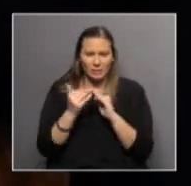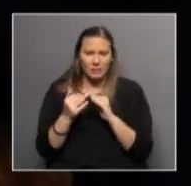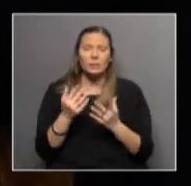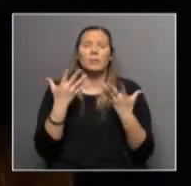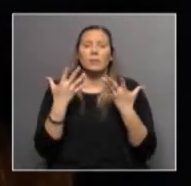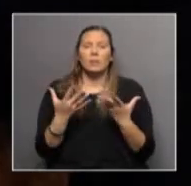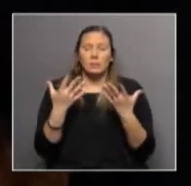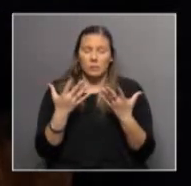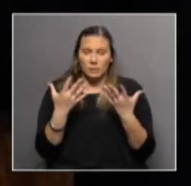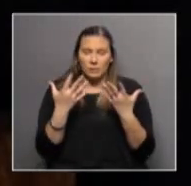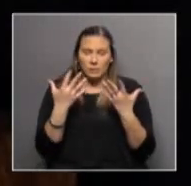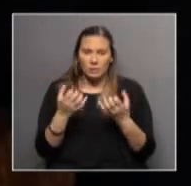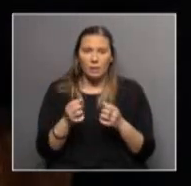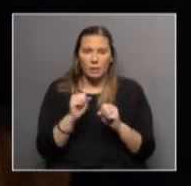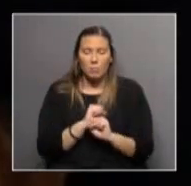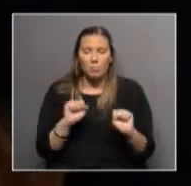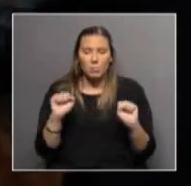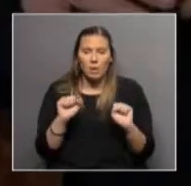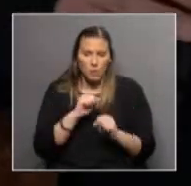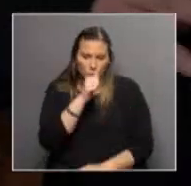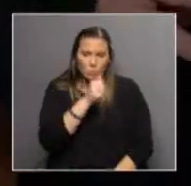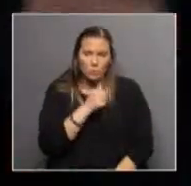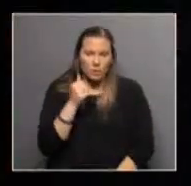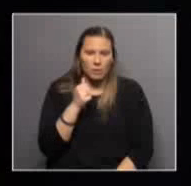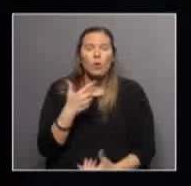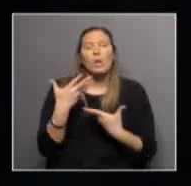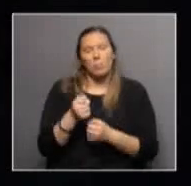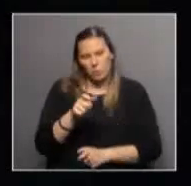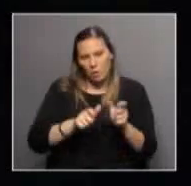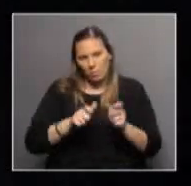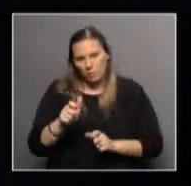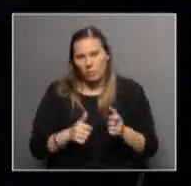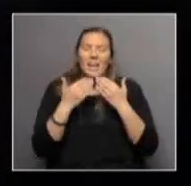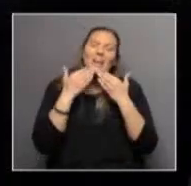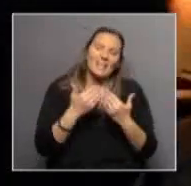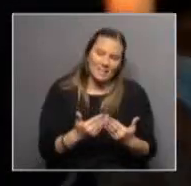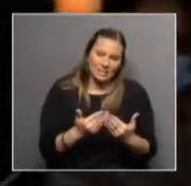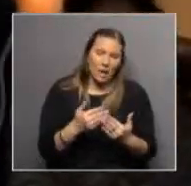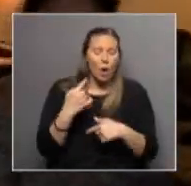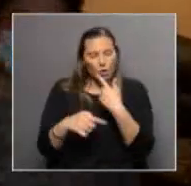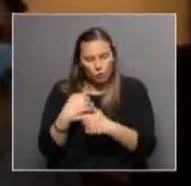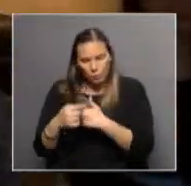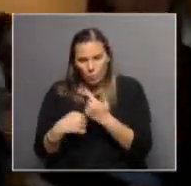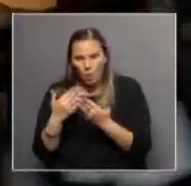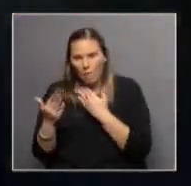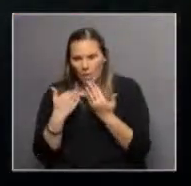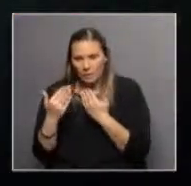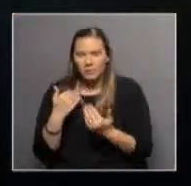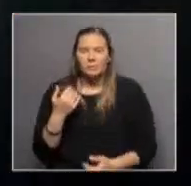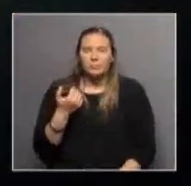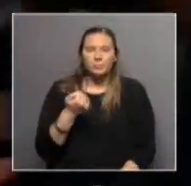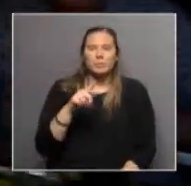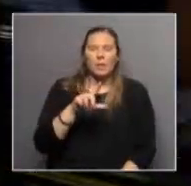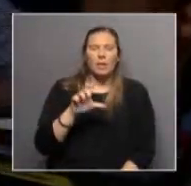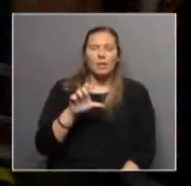queremos lograr con eso, ¿no? Perfecto. Con el apoyo a la gente, ¿no? Muchas gracias, Rosa. No, sigo por acá con Alexandra.